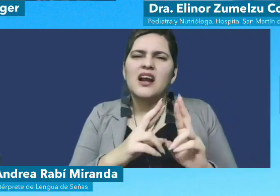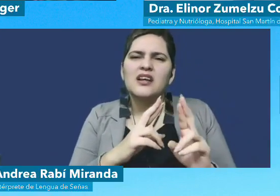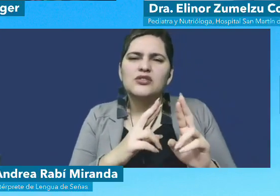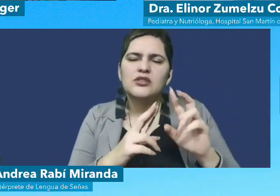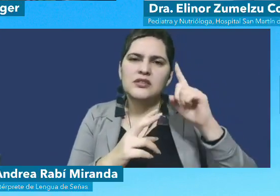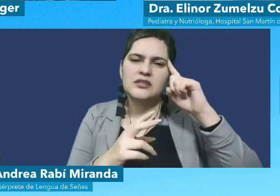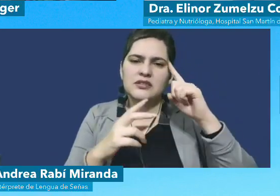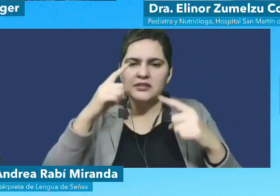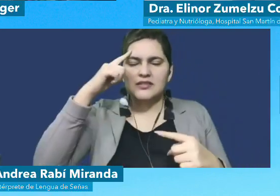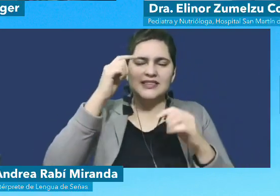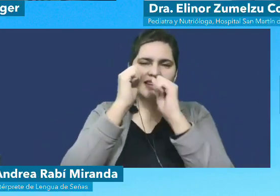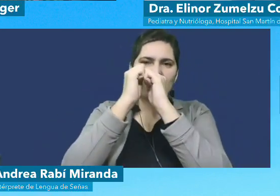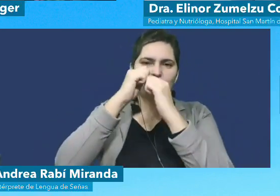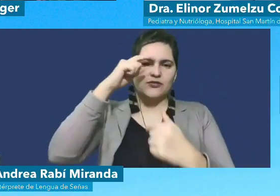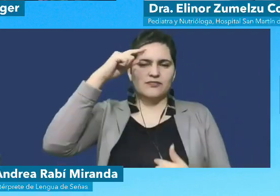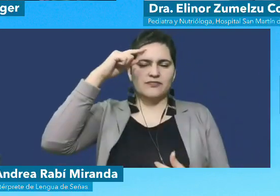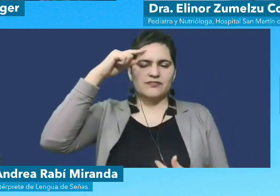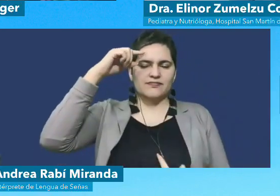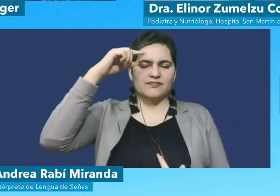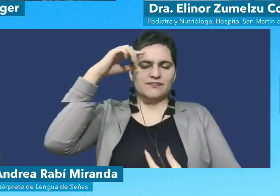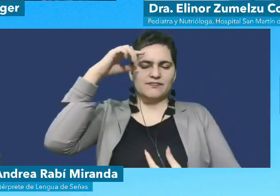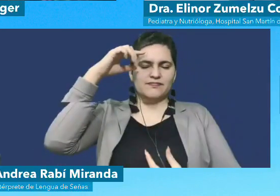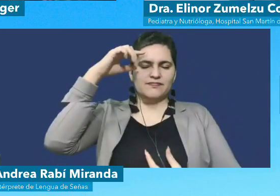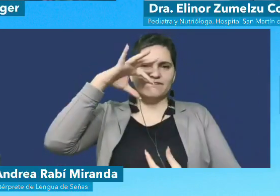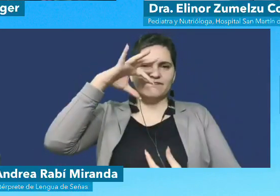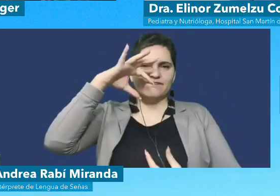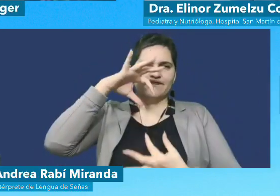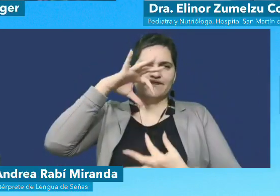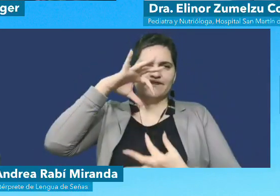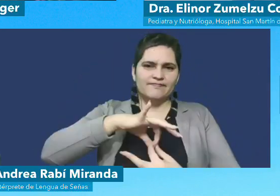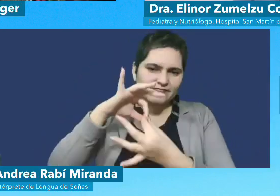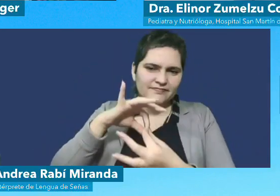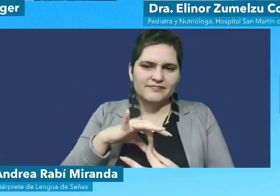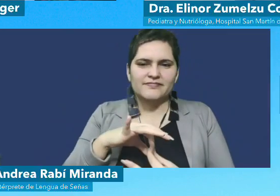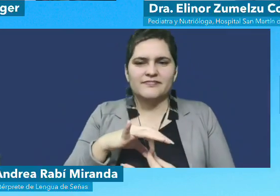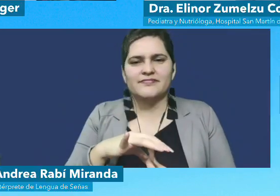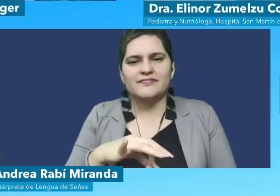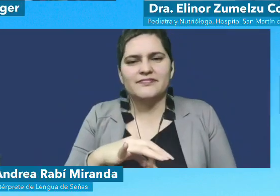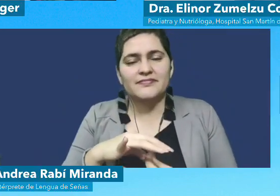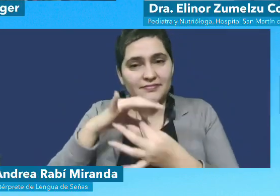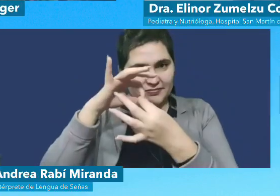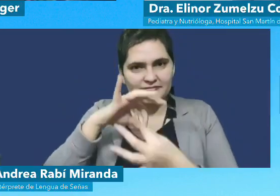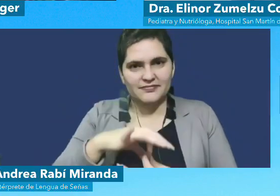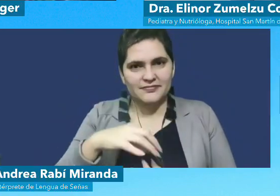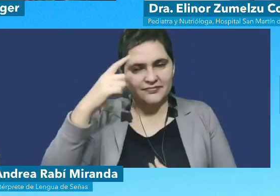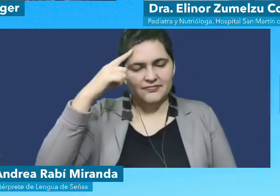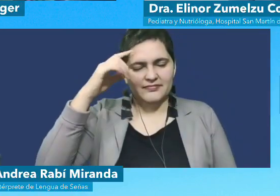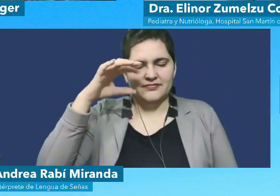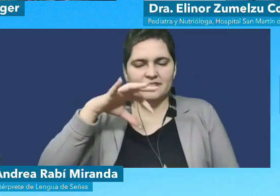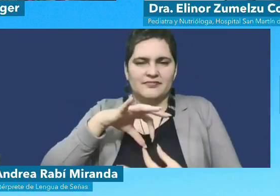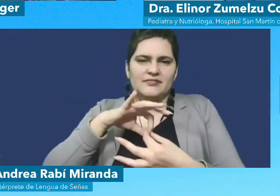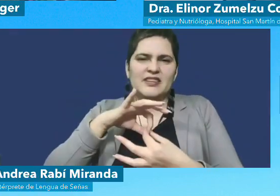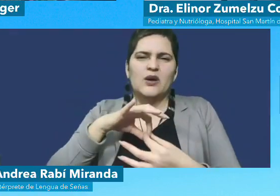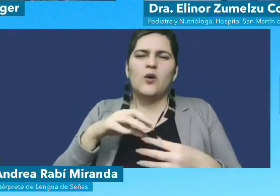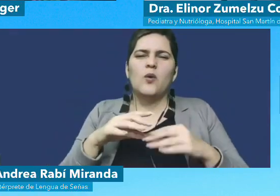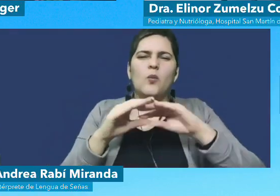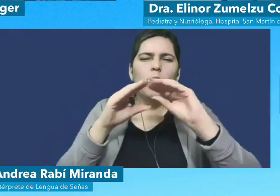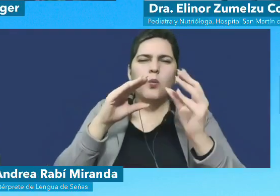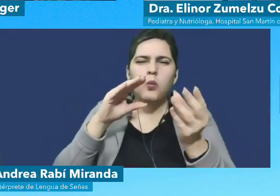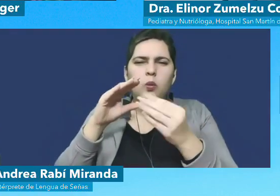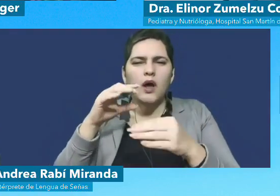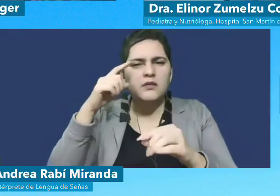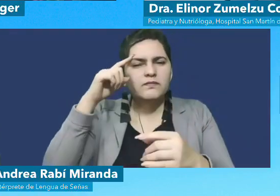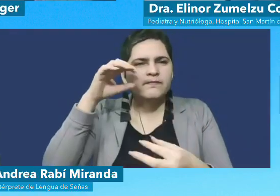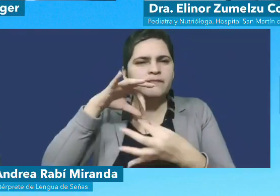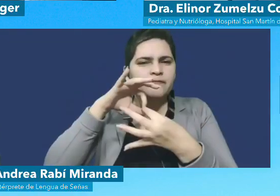que quizás iba apuntado a esto del intestino, intestino-cerebro, ¿cierto? Muchas veces, de hecho, tenemos una entrevista a John Cryan